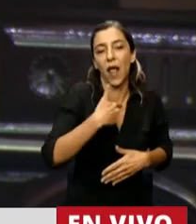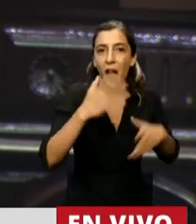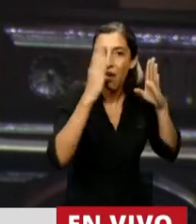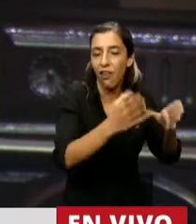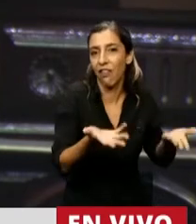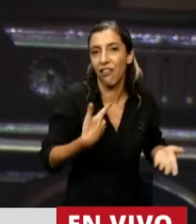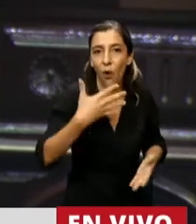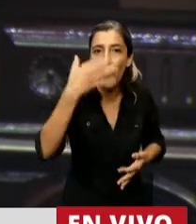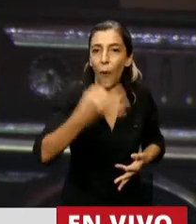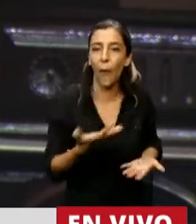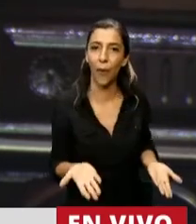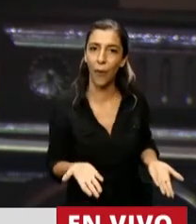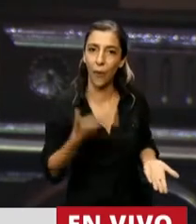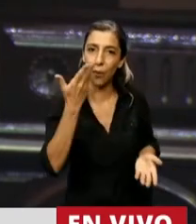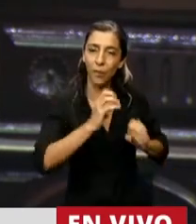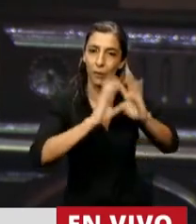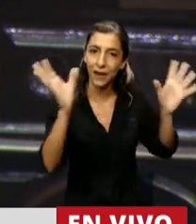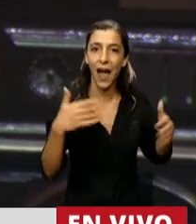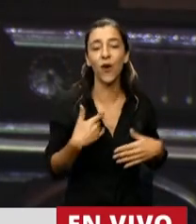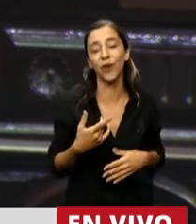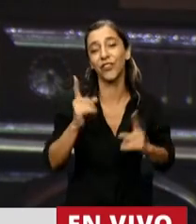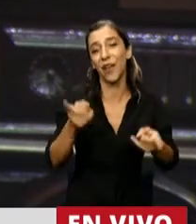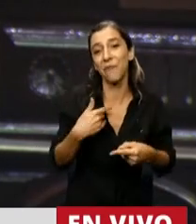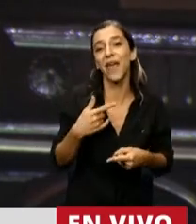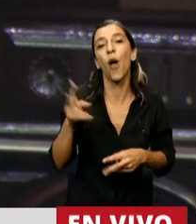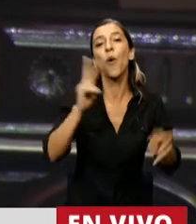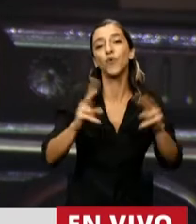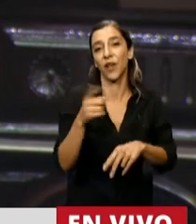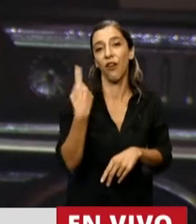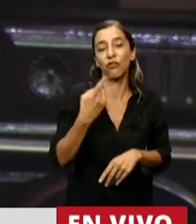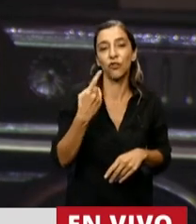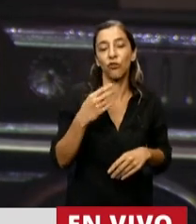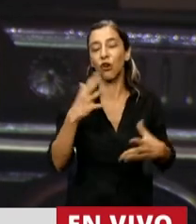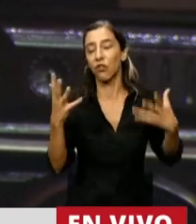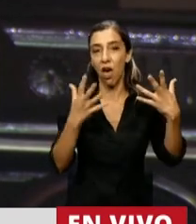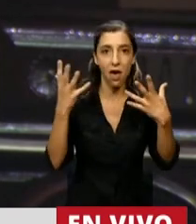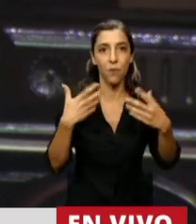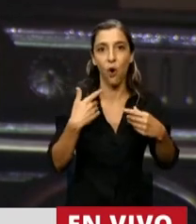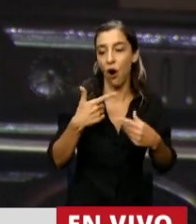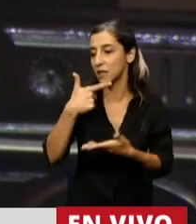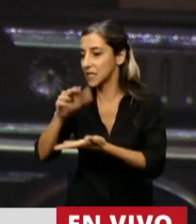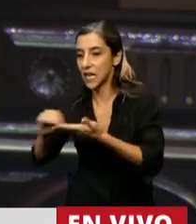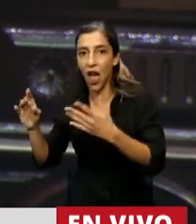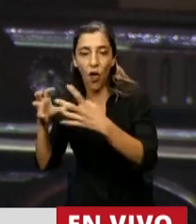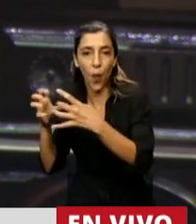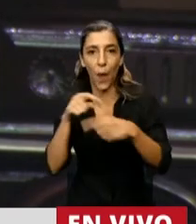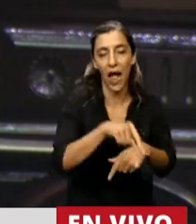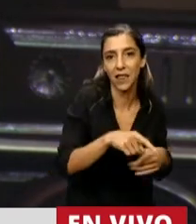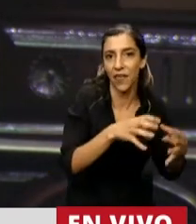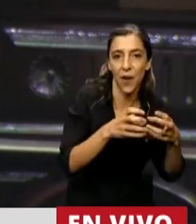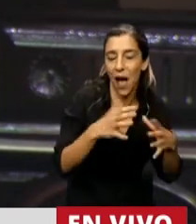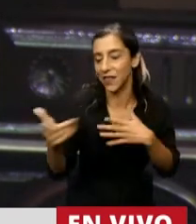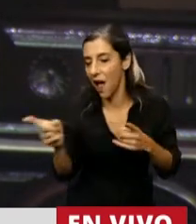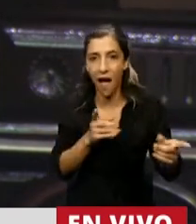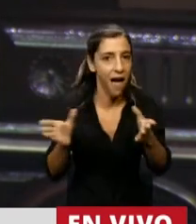distraernos, porque mientras se debate una cosa allá, se debate otra cosa acá. Y permítame decirle que eso tiene vuelo corto. Eso es